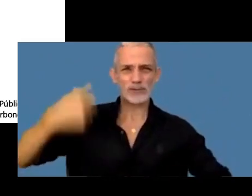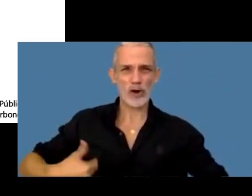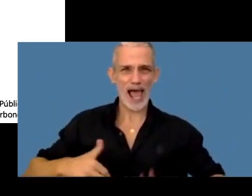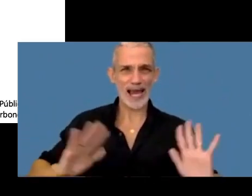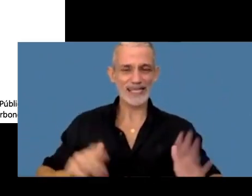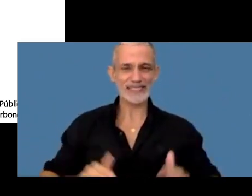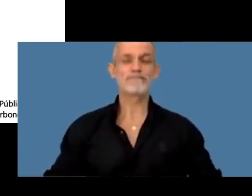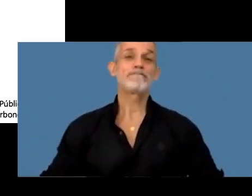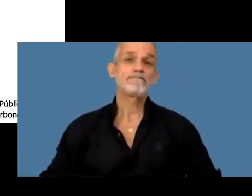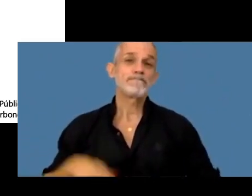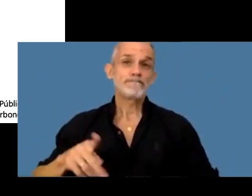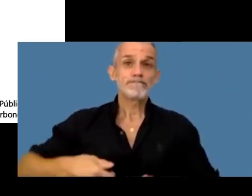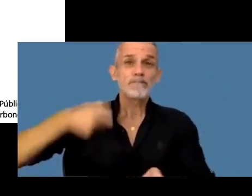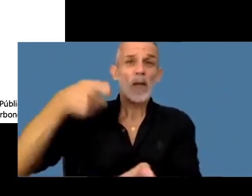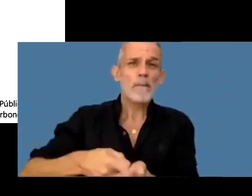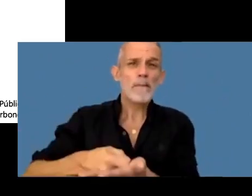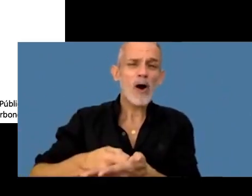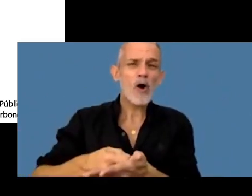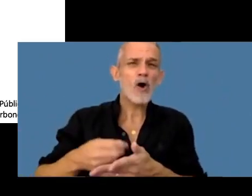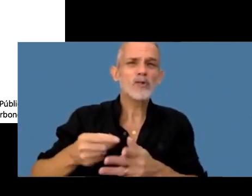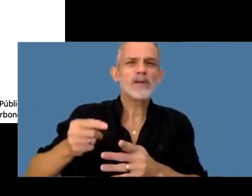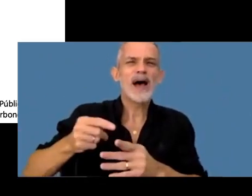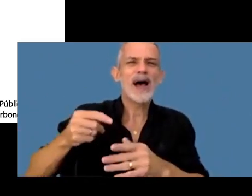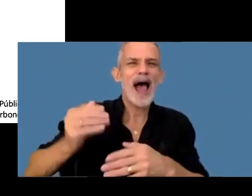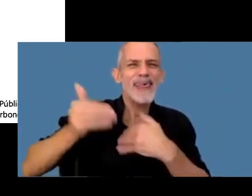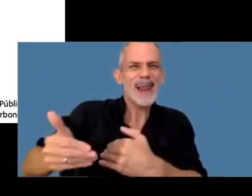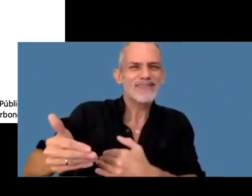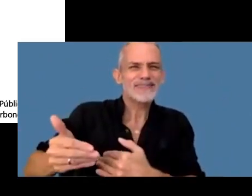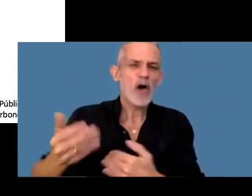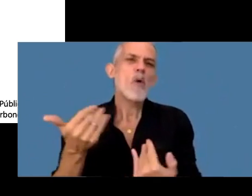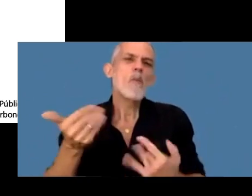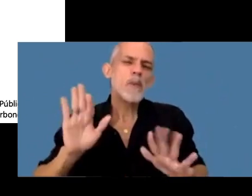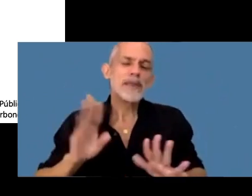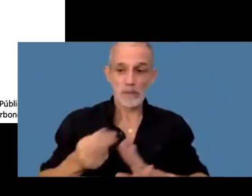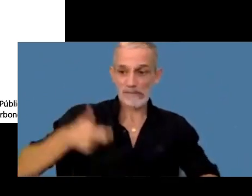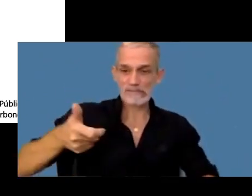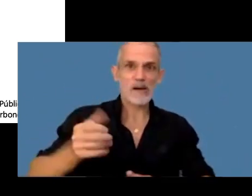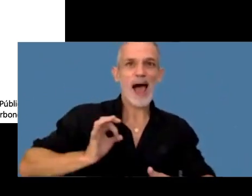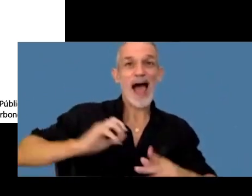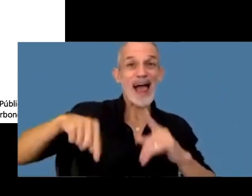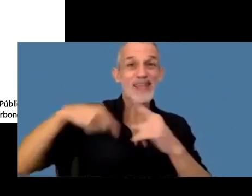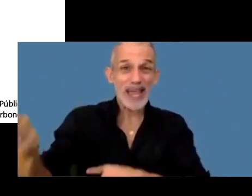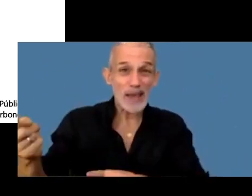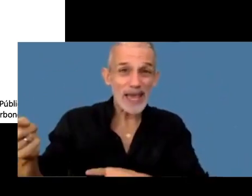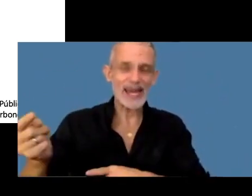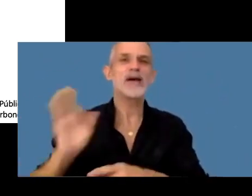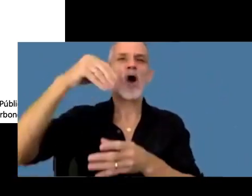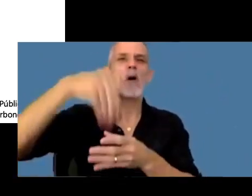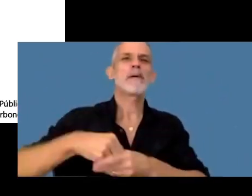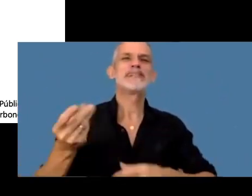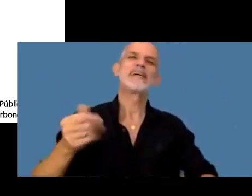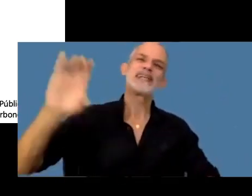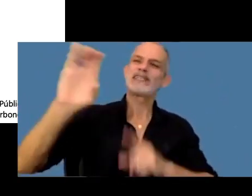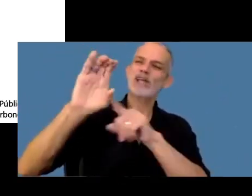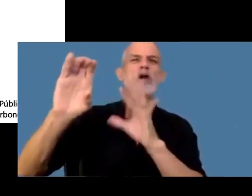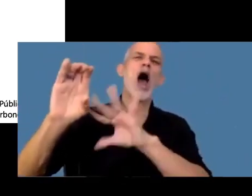estos pagos a cuentas, si bien pueden ser trasladados para ejercicios siguientes, no forman saldos de libre disponibilidad.